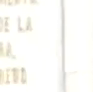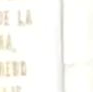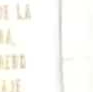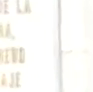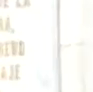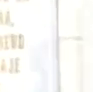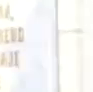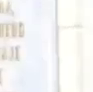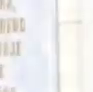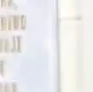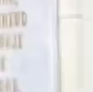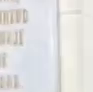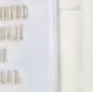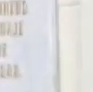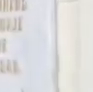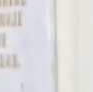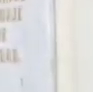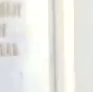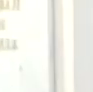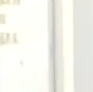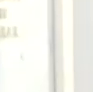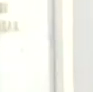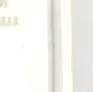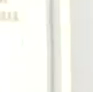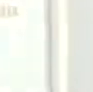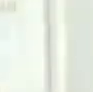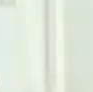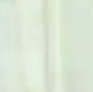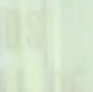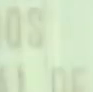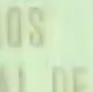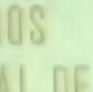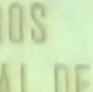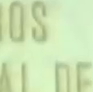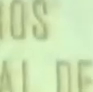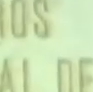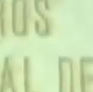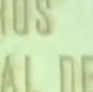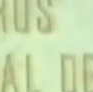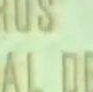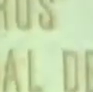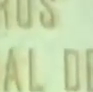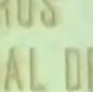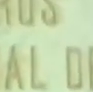conmemora ante los restos simbólicos de Juan Germán Rocio Nieves.